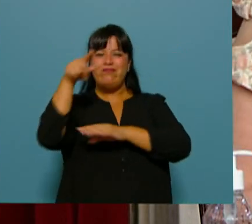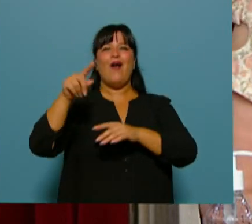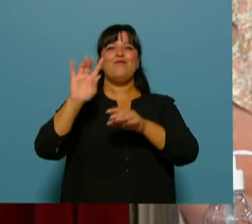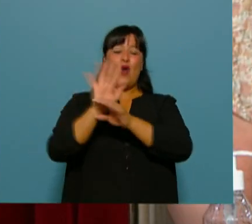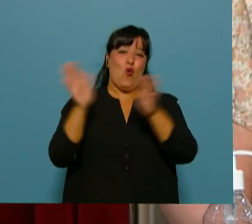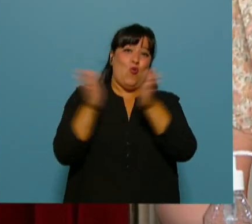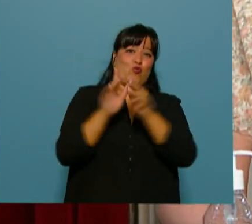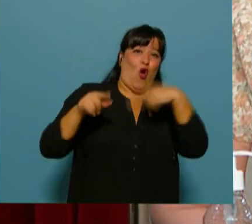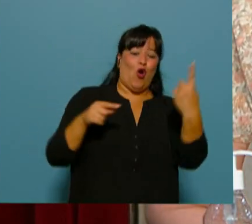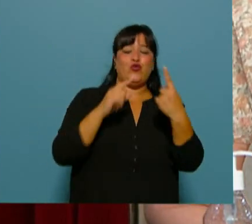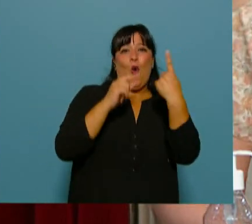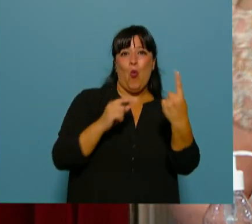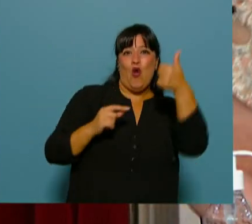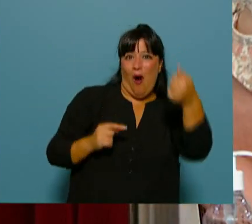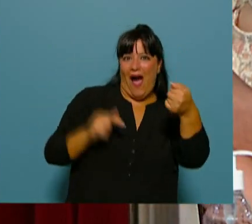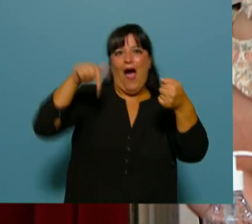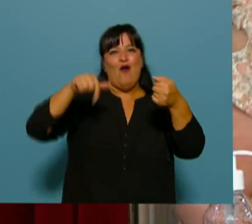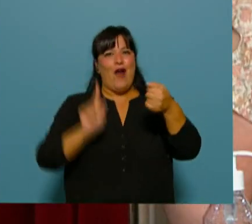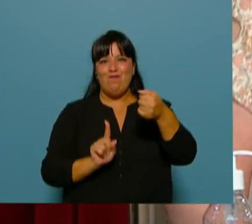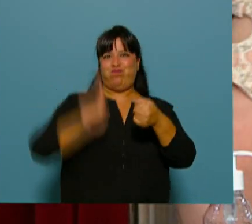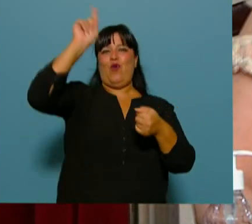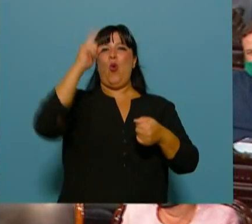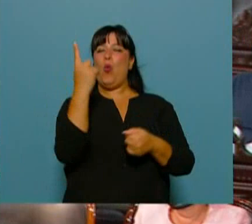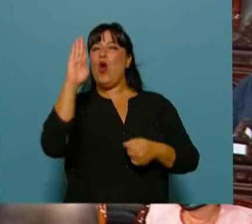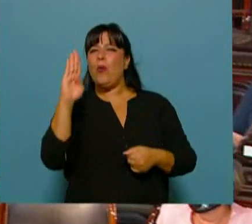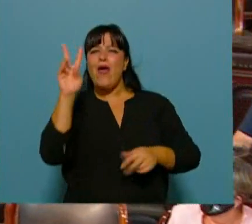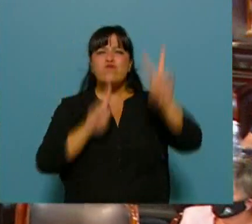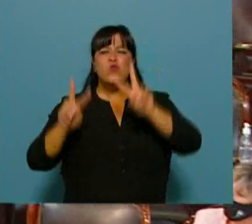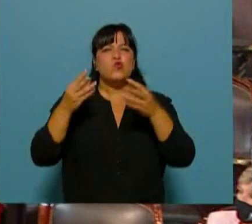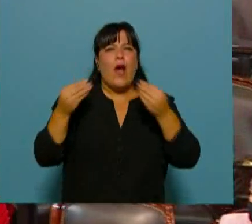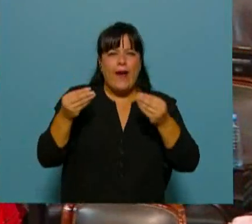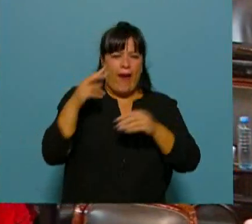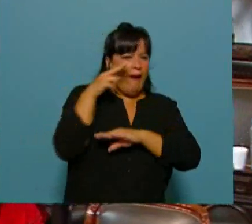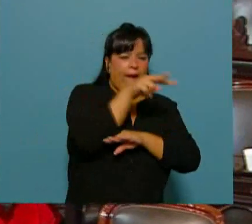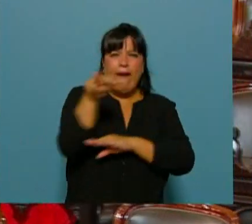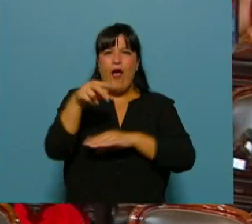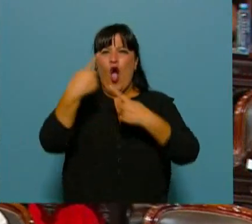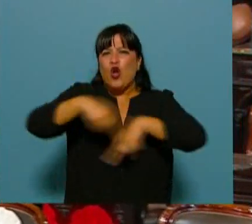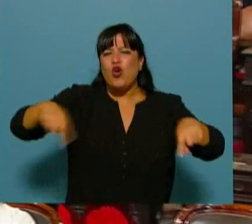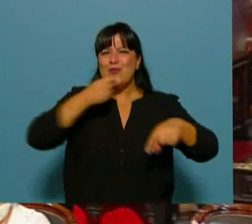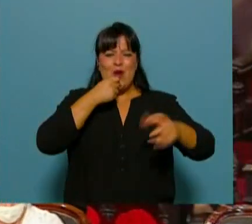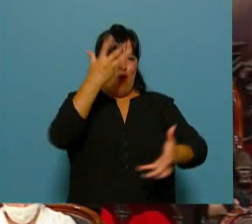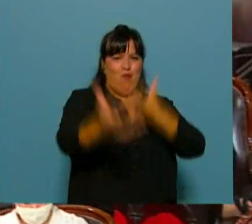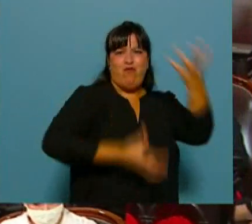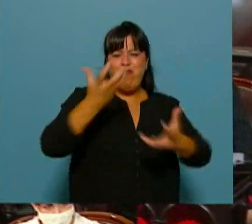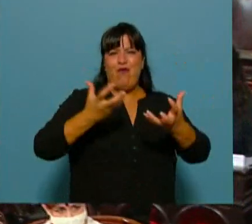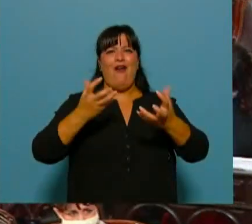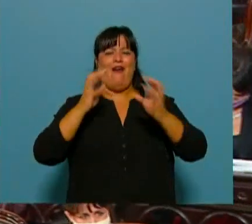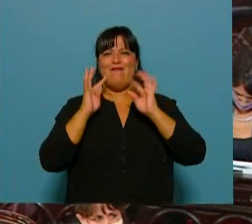SAOCOM-1A. Ello permitirá prevenir, monitorear, mitigar y evaluar catástrofes naturales o